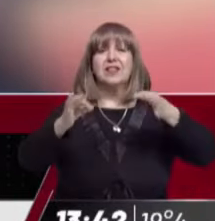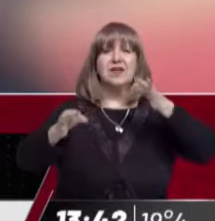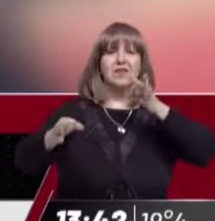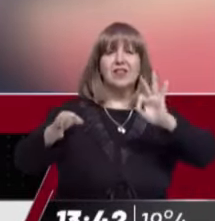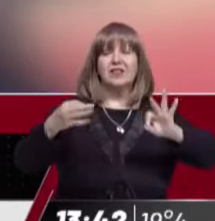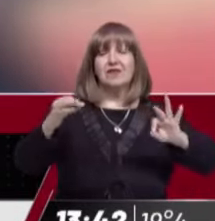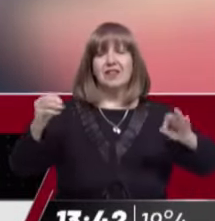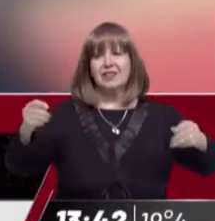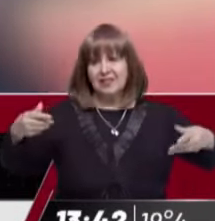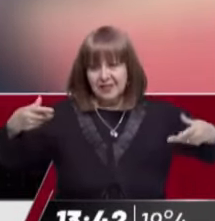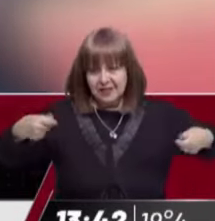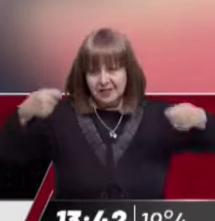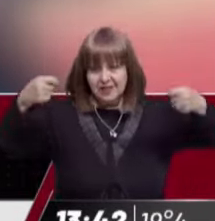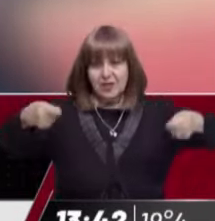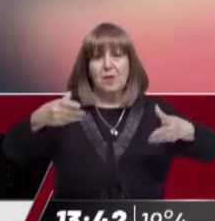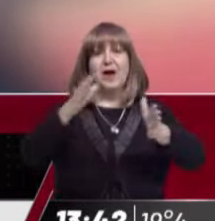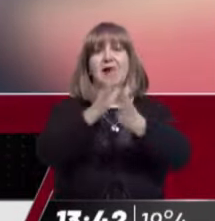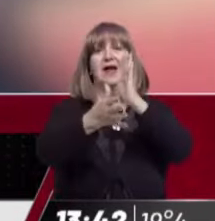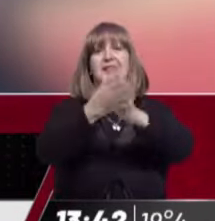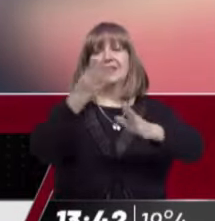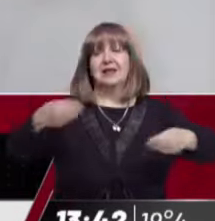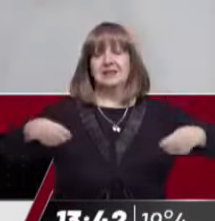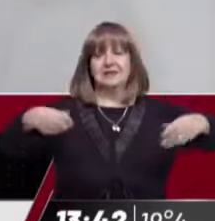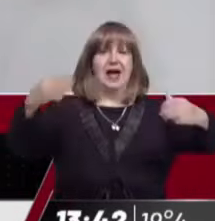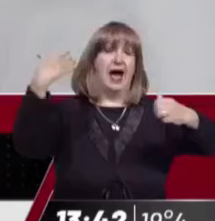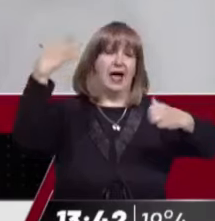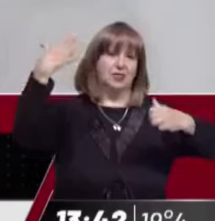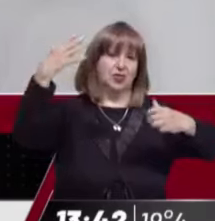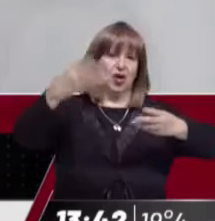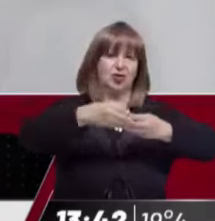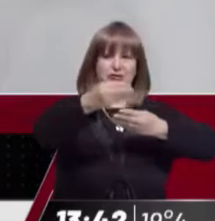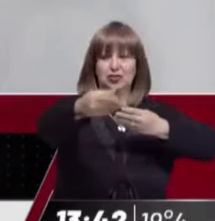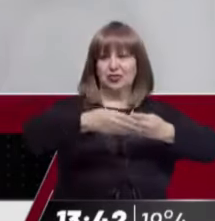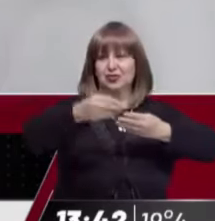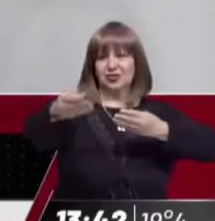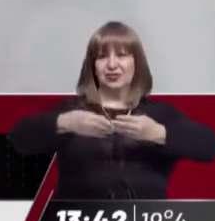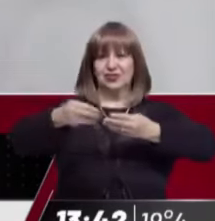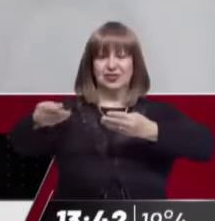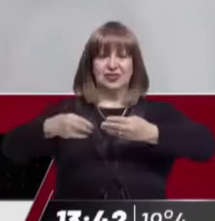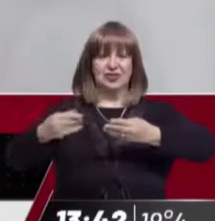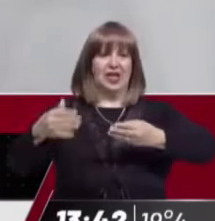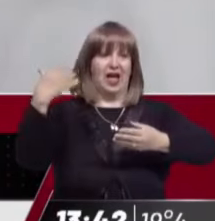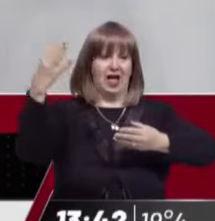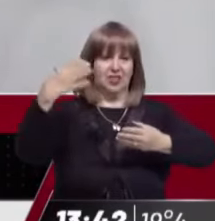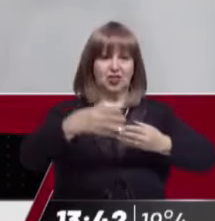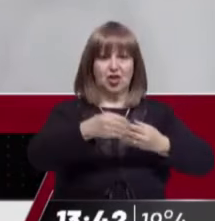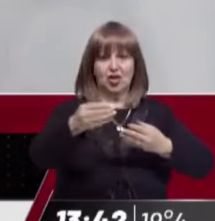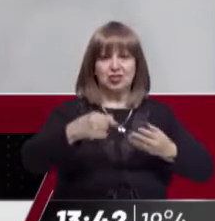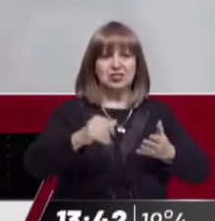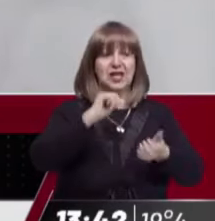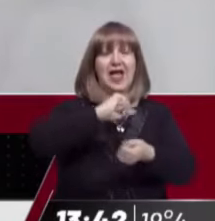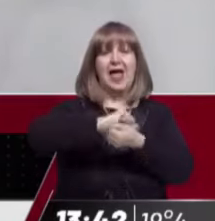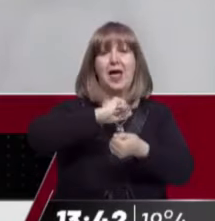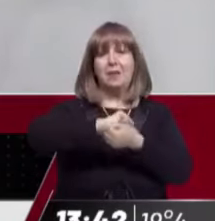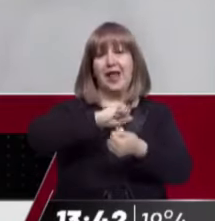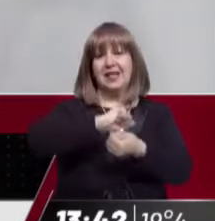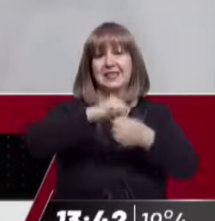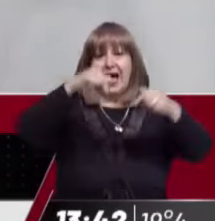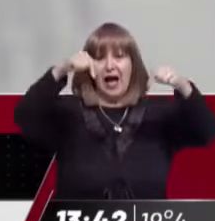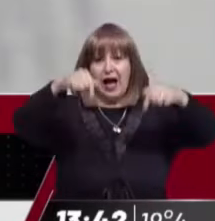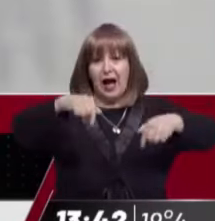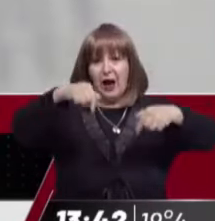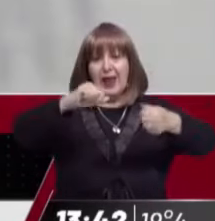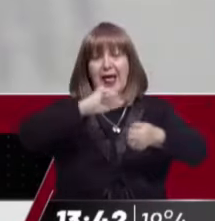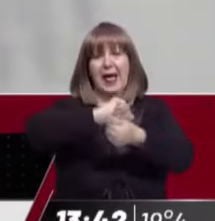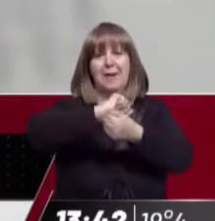los repartan gratuitamente en los actos, ¿no? Claro. Que ahora abundan. Por eso fueron impresos ahora estos. Fíjate